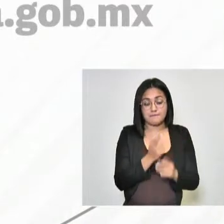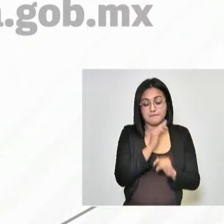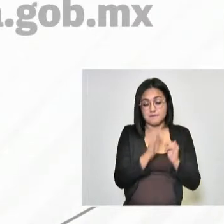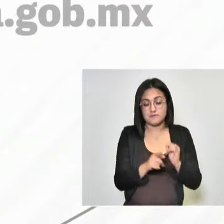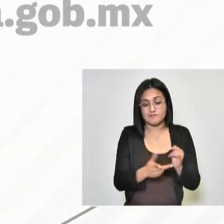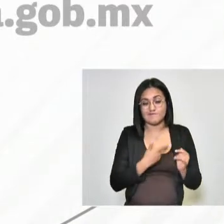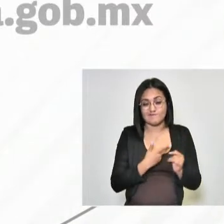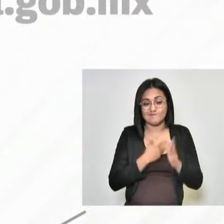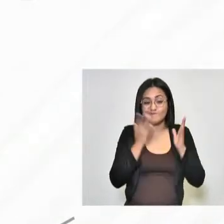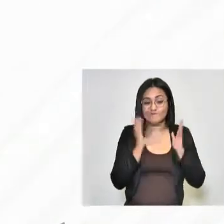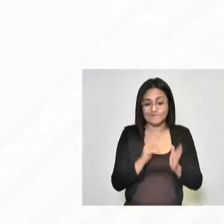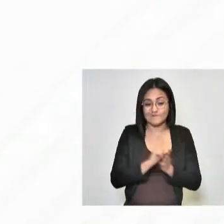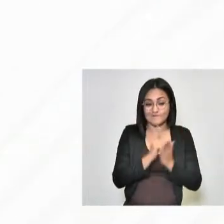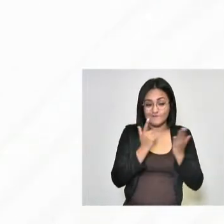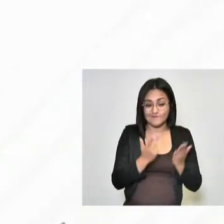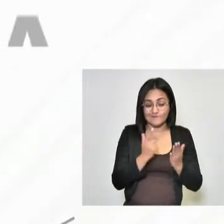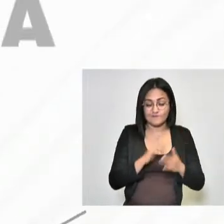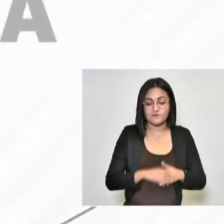sus libros,